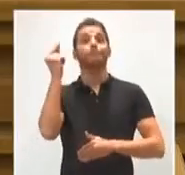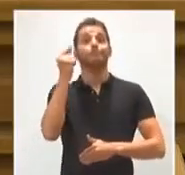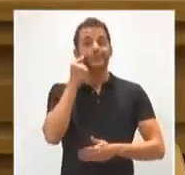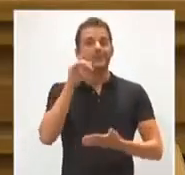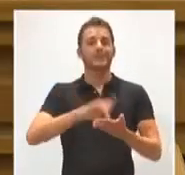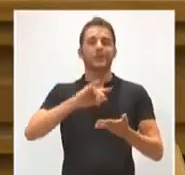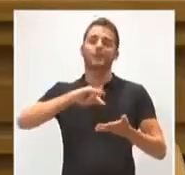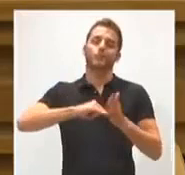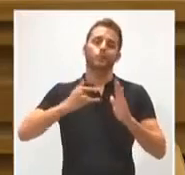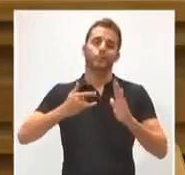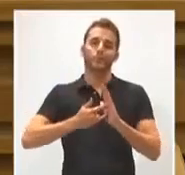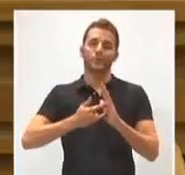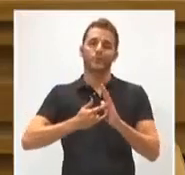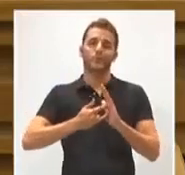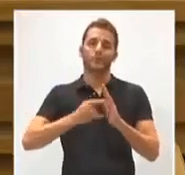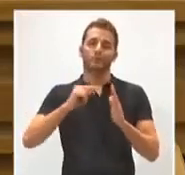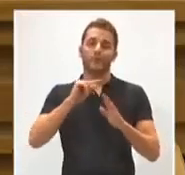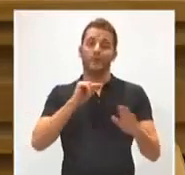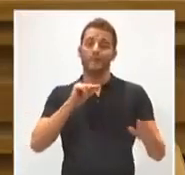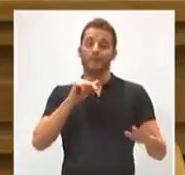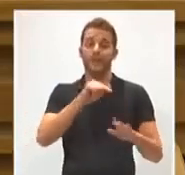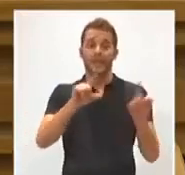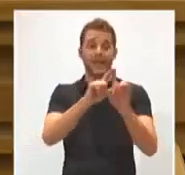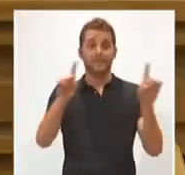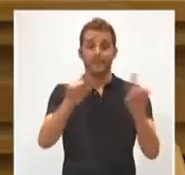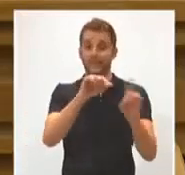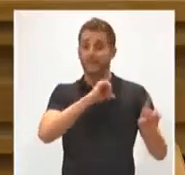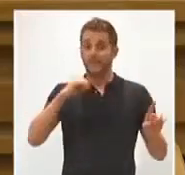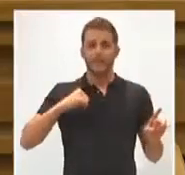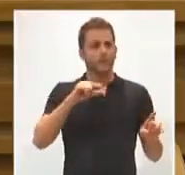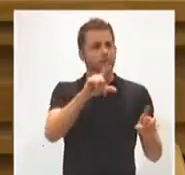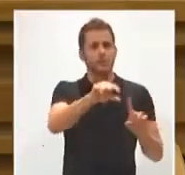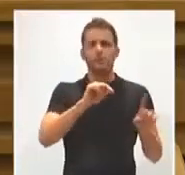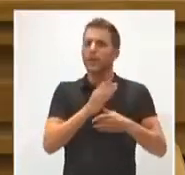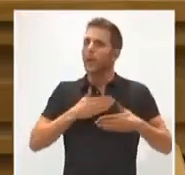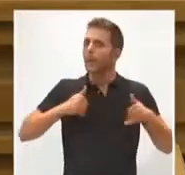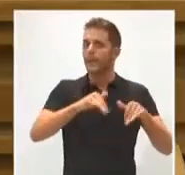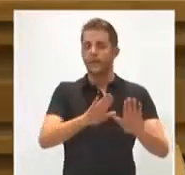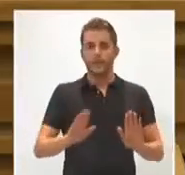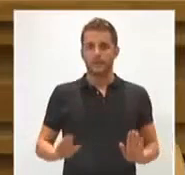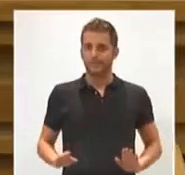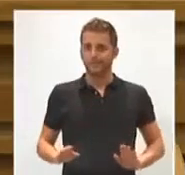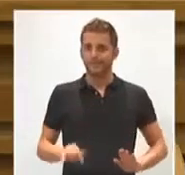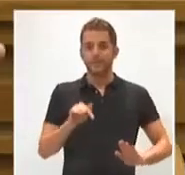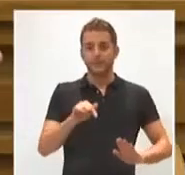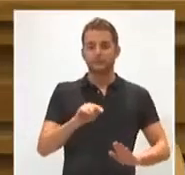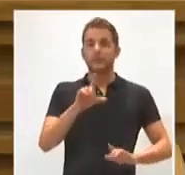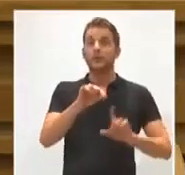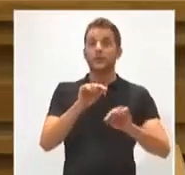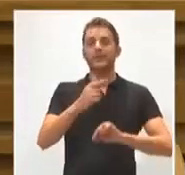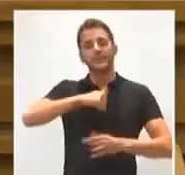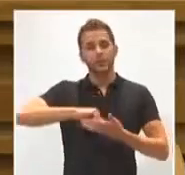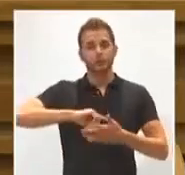proyectos de inversión de empresas privadas que eligen donde quieren y que lo elijan donde lo elijan nosotros vamos a ayudar